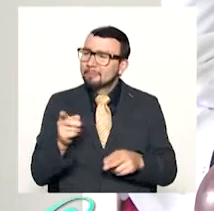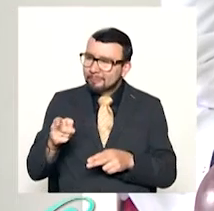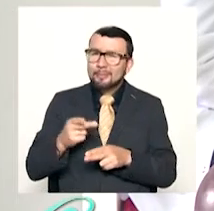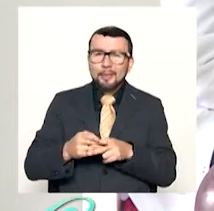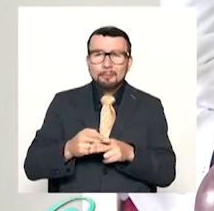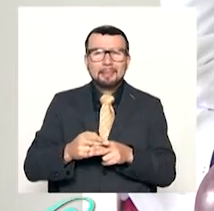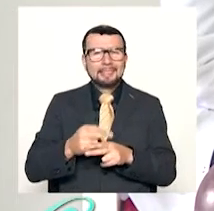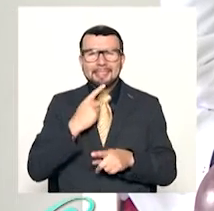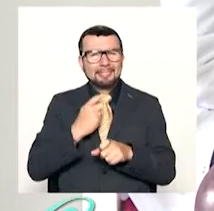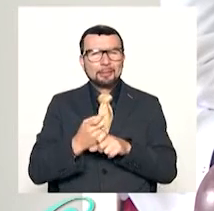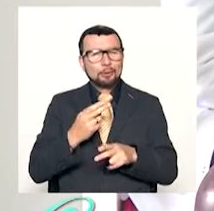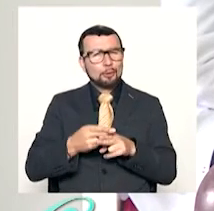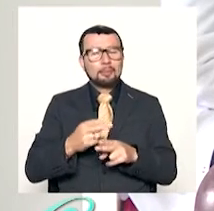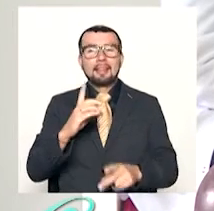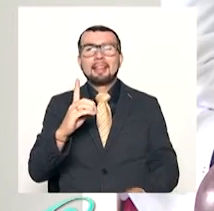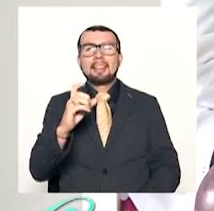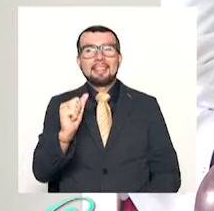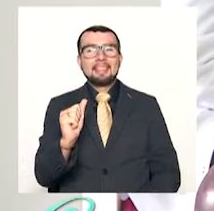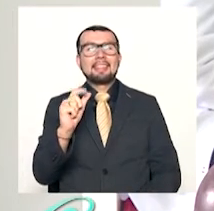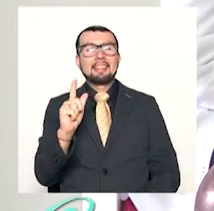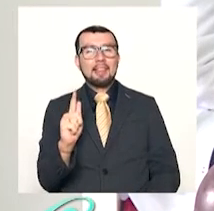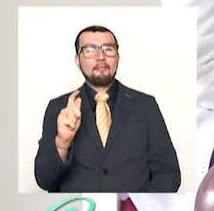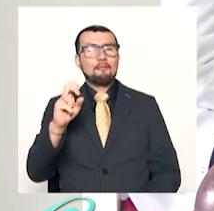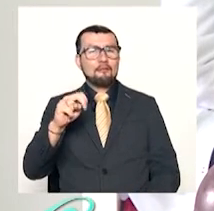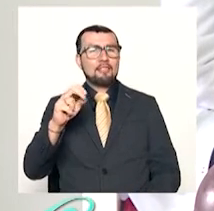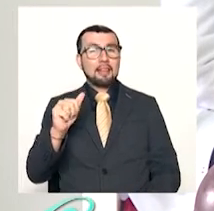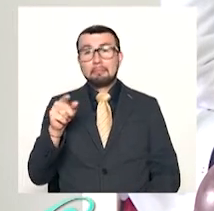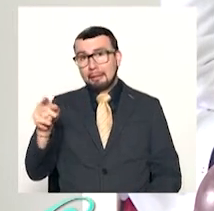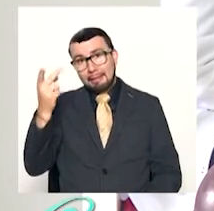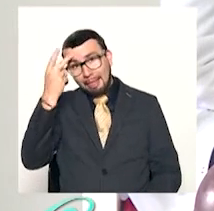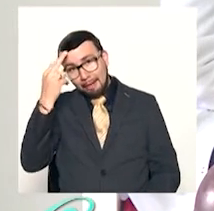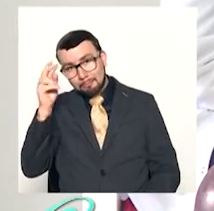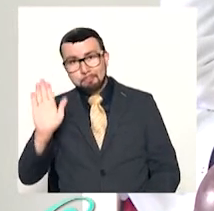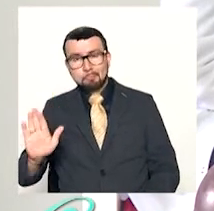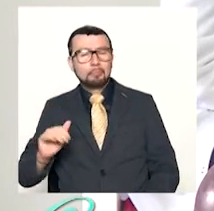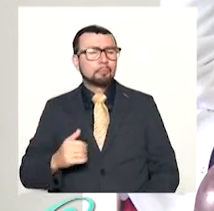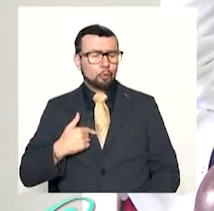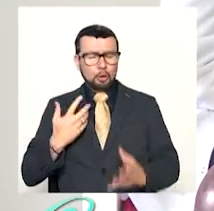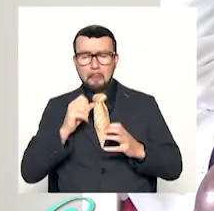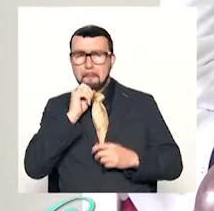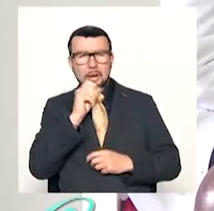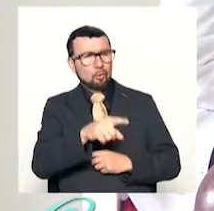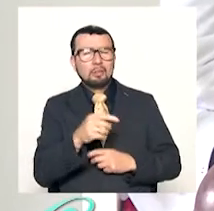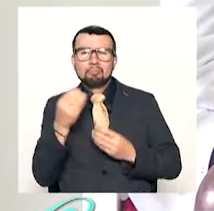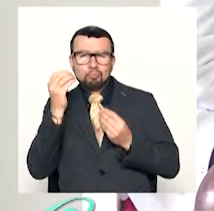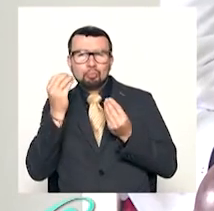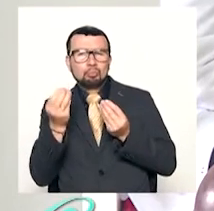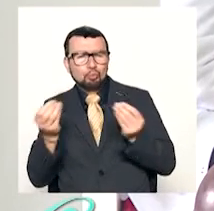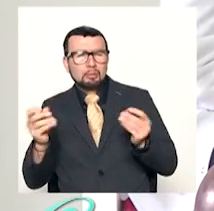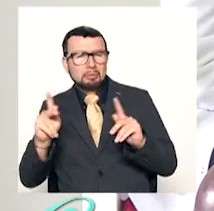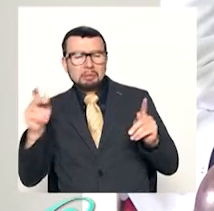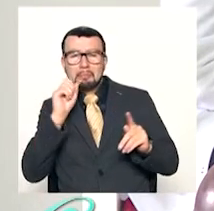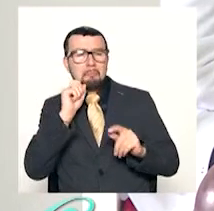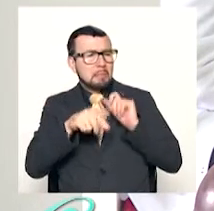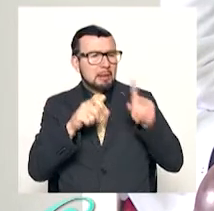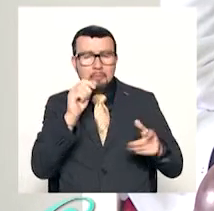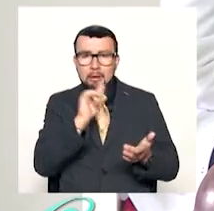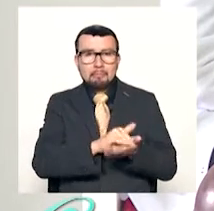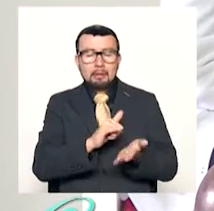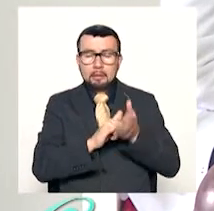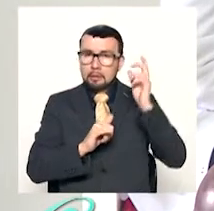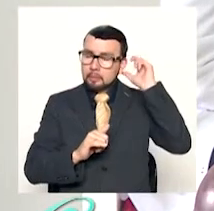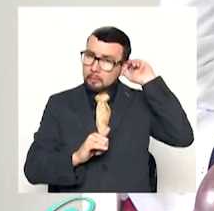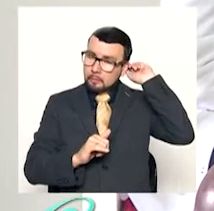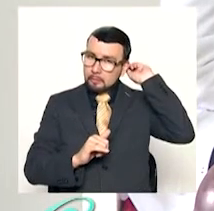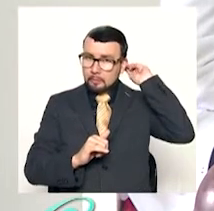Dafna, nombre difícil. Y yo le voy a hacer una pregunta que seguramente a usted le han hecho muchas veces, y tal vez